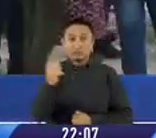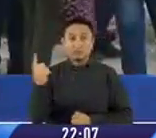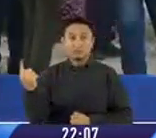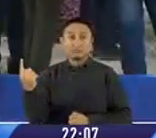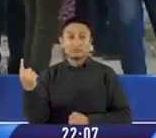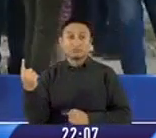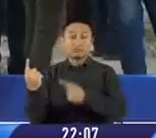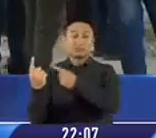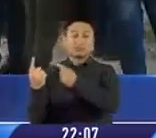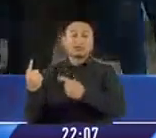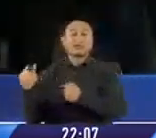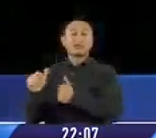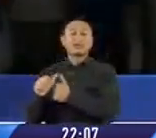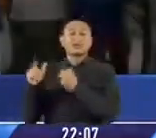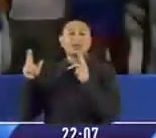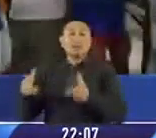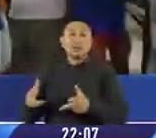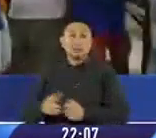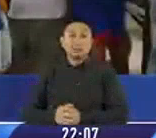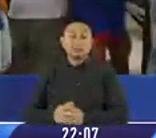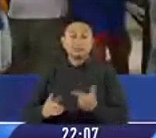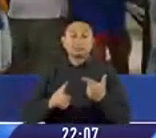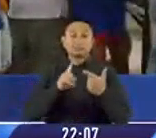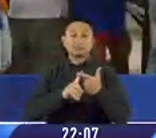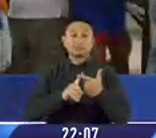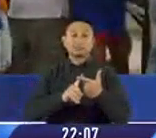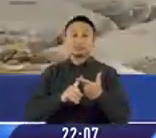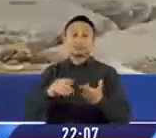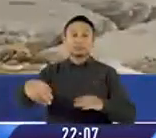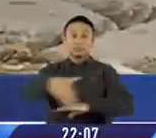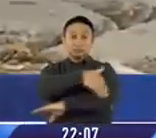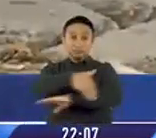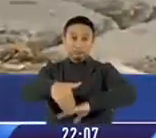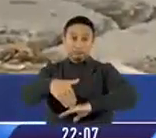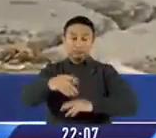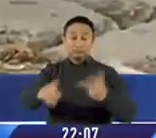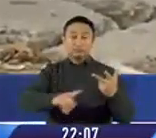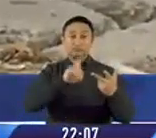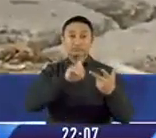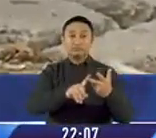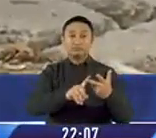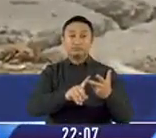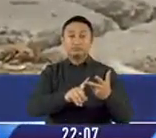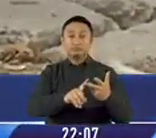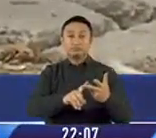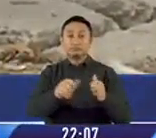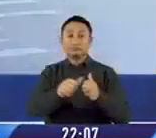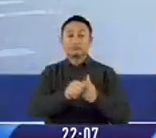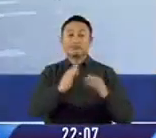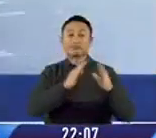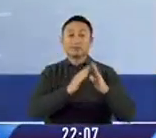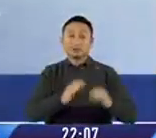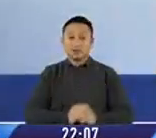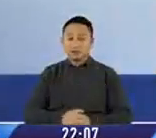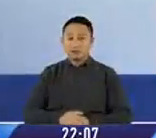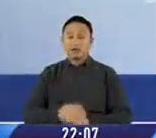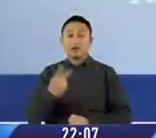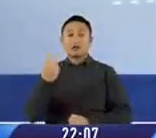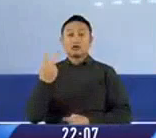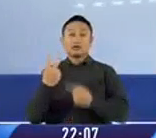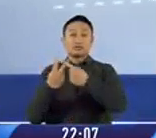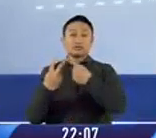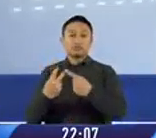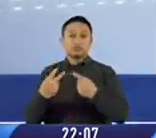ocurrió cerca de una cancha, el segundo en una peatonal y el último al pie de una casa. Dos de ellos